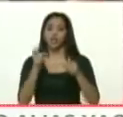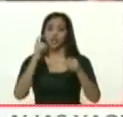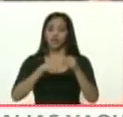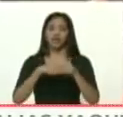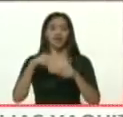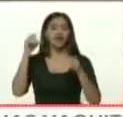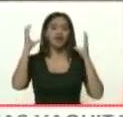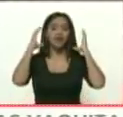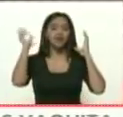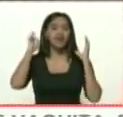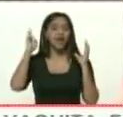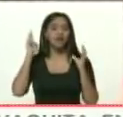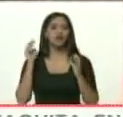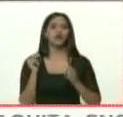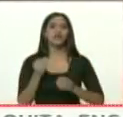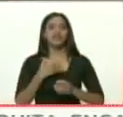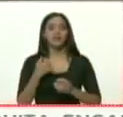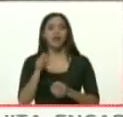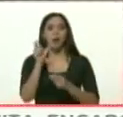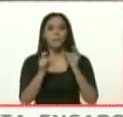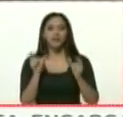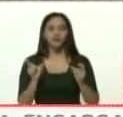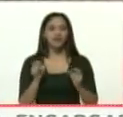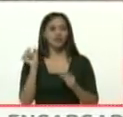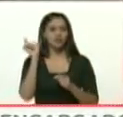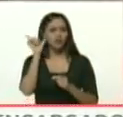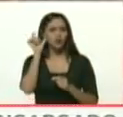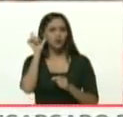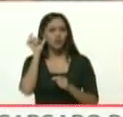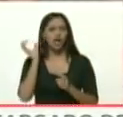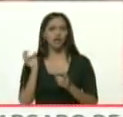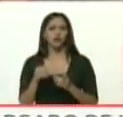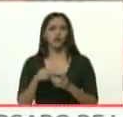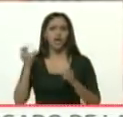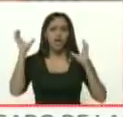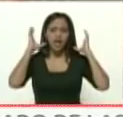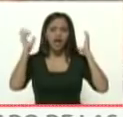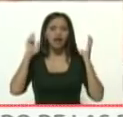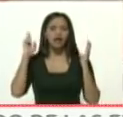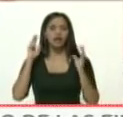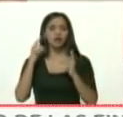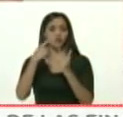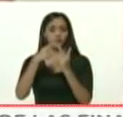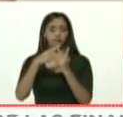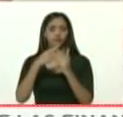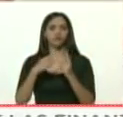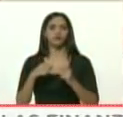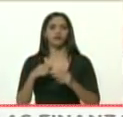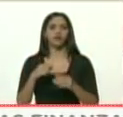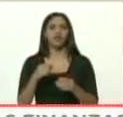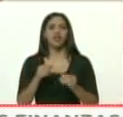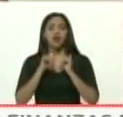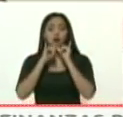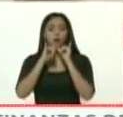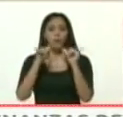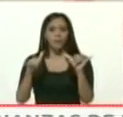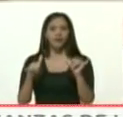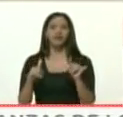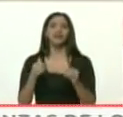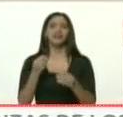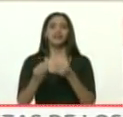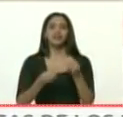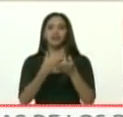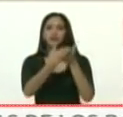radiofónicas. Quisiéramos, para las personas que están siguiendo el programa a través de la radio, comentar esa información que está en la lámina